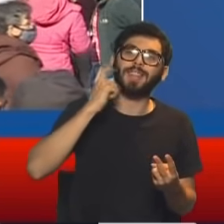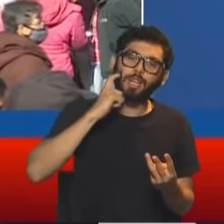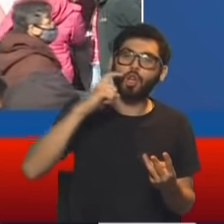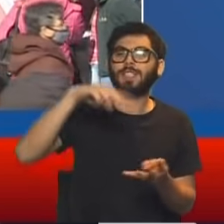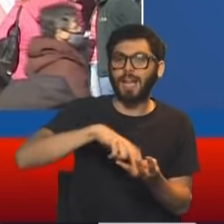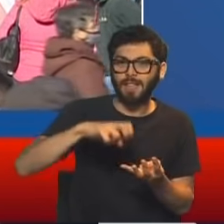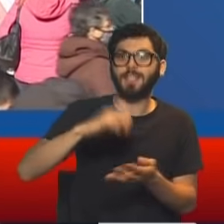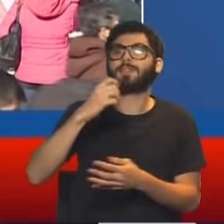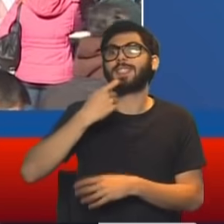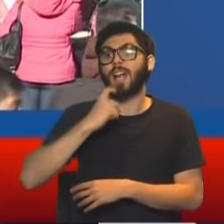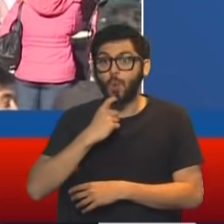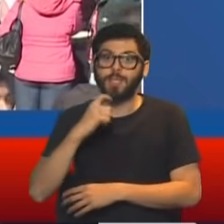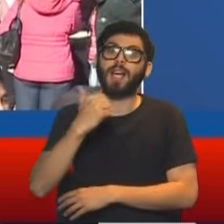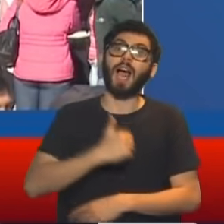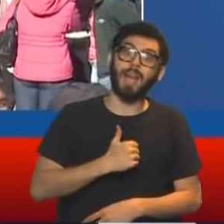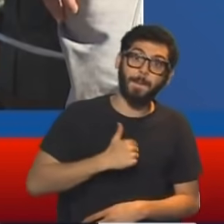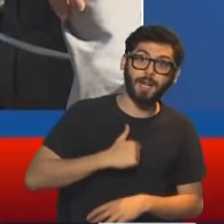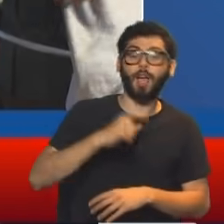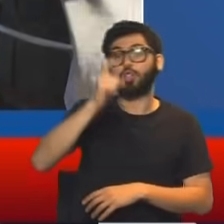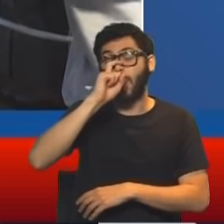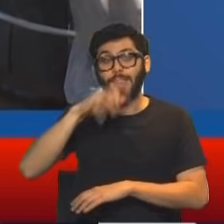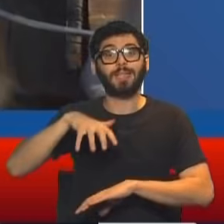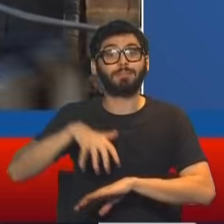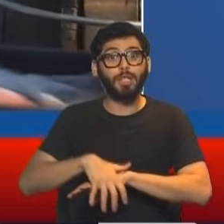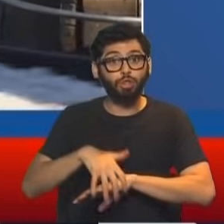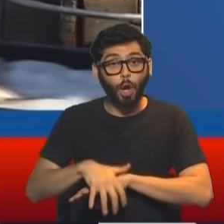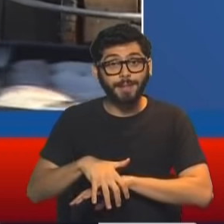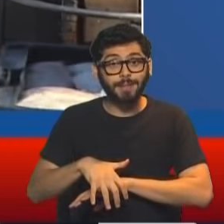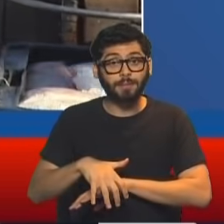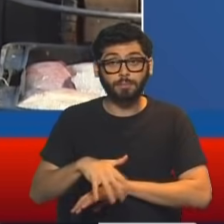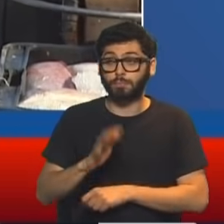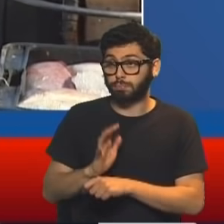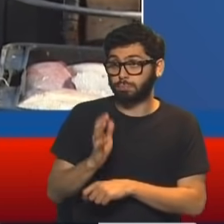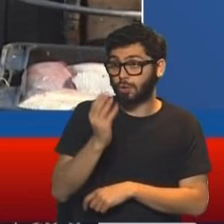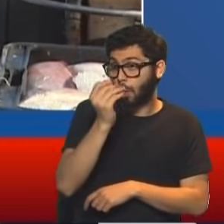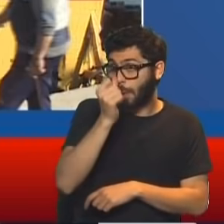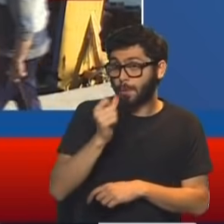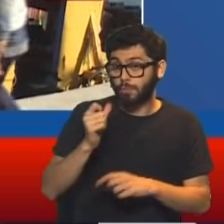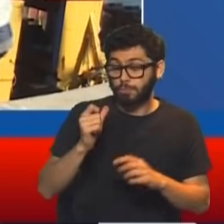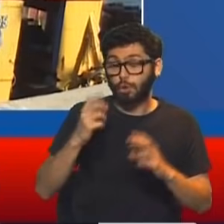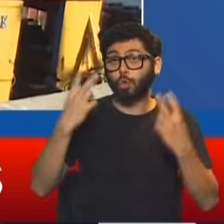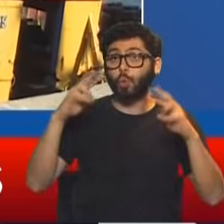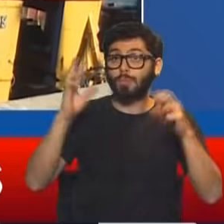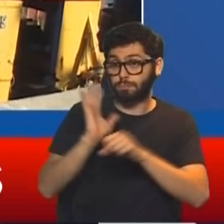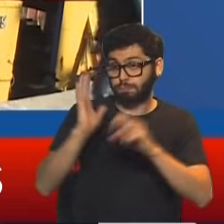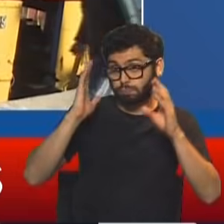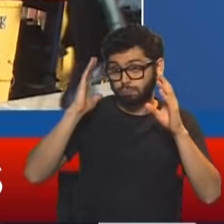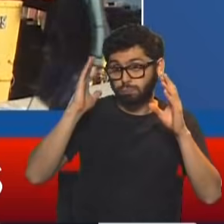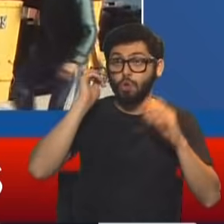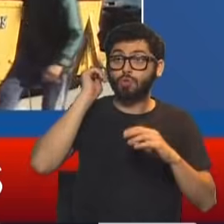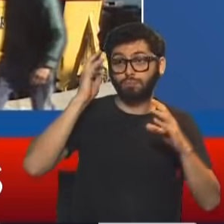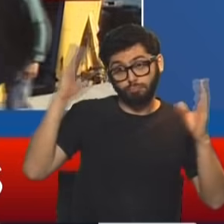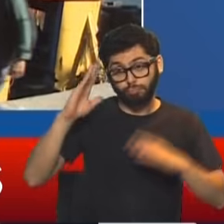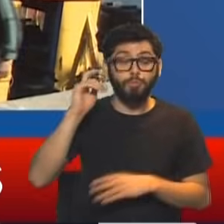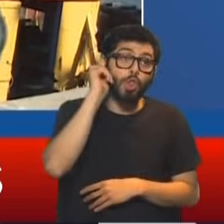Chubut, Catamarca, Corrientes y Misiones, ¿sí? Es decir, tenemos que hablar de un fin de semana desde lo turístico. Sí, exitoso. Y de